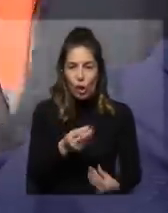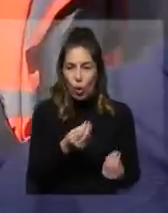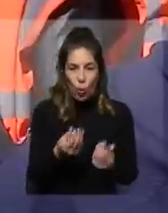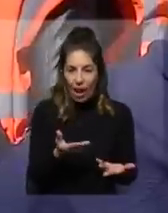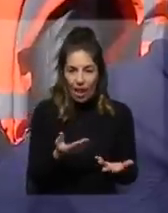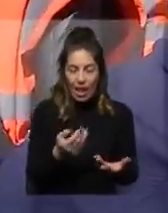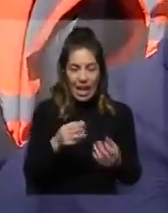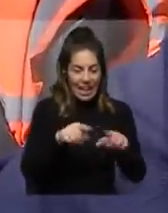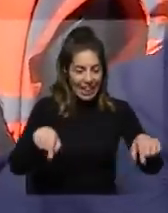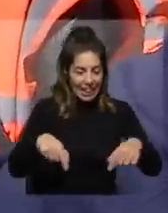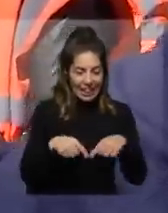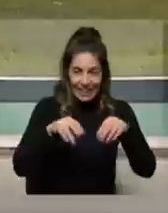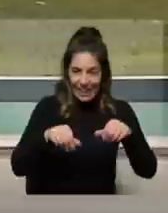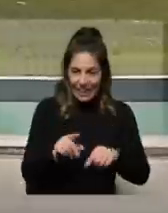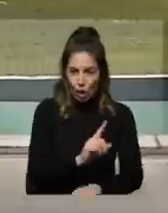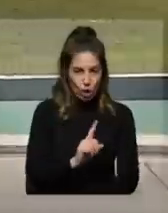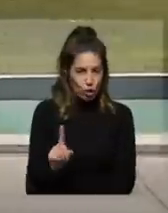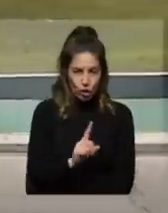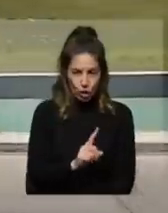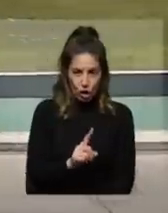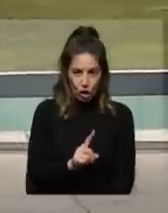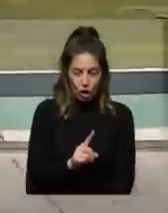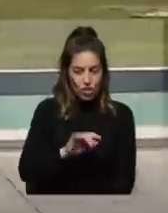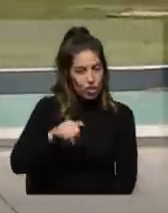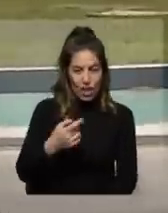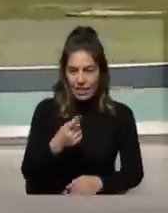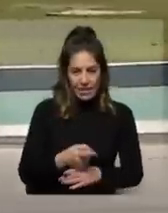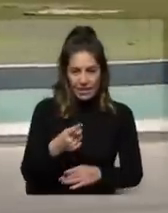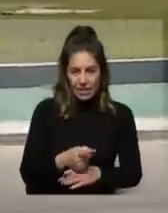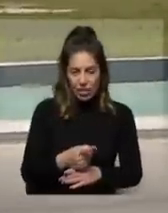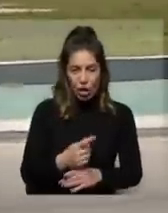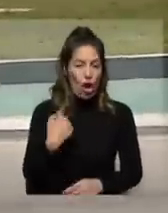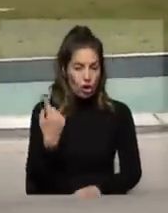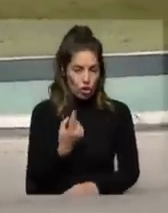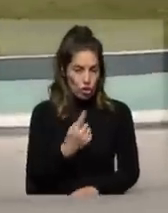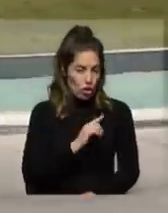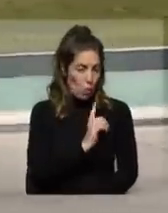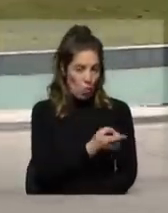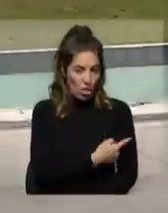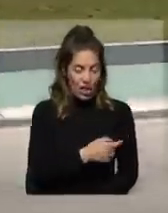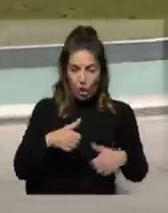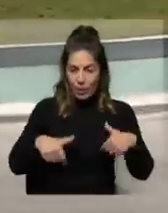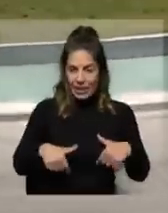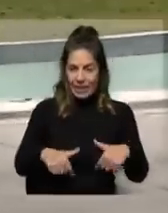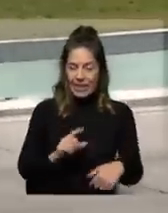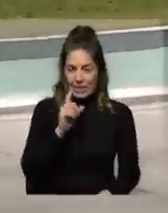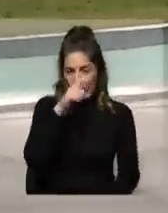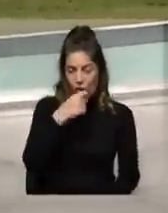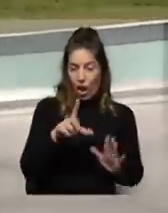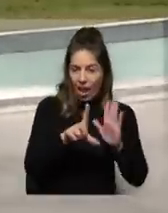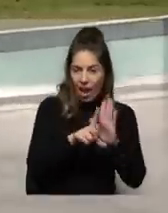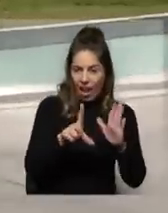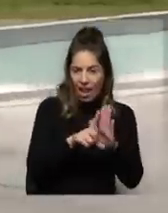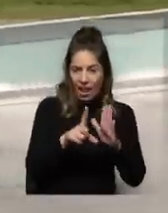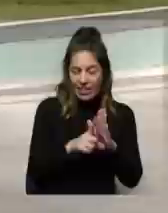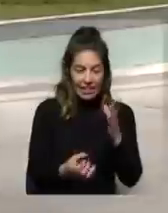terrenos eso ya está este definido está dentro de la potestades que tenemos como como intendencia de Montevideo de en la ley de